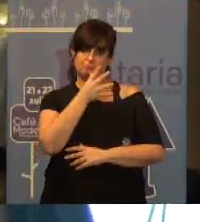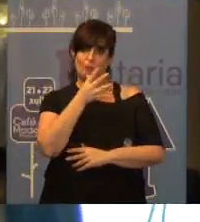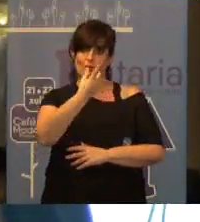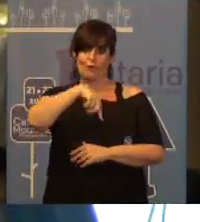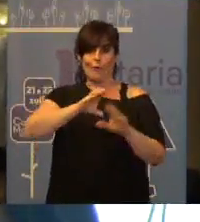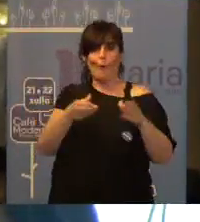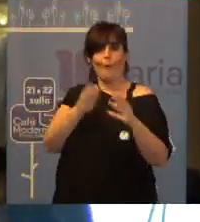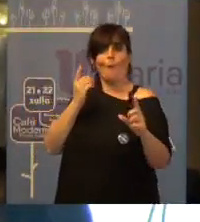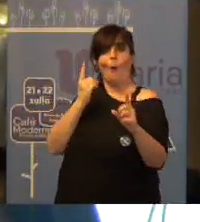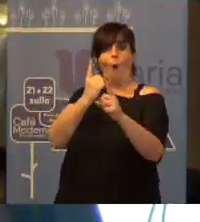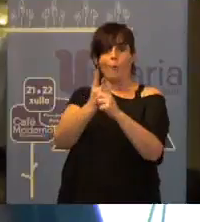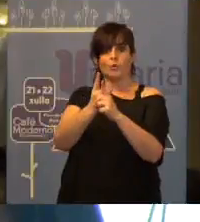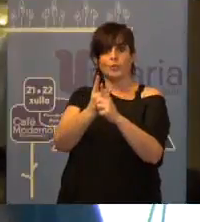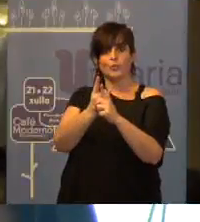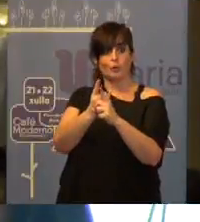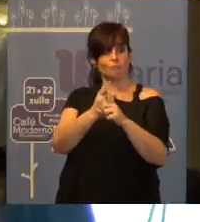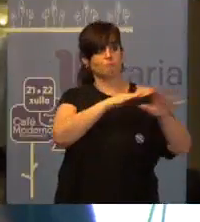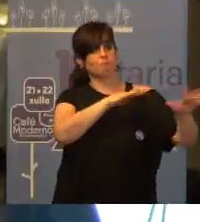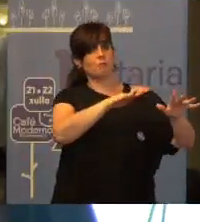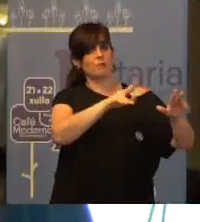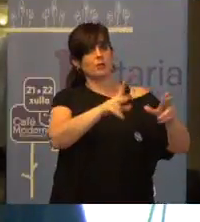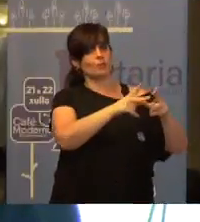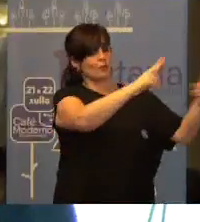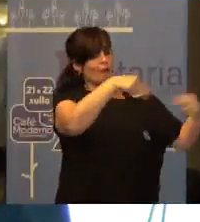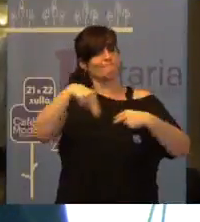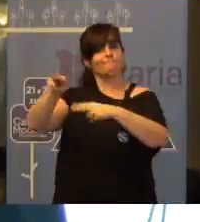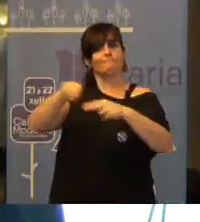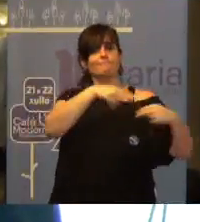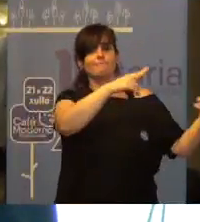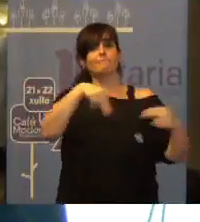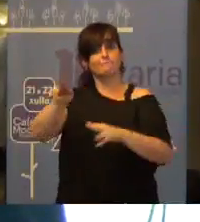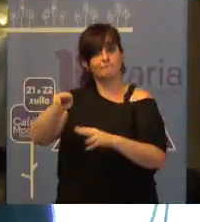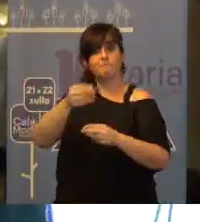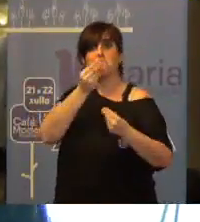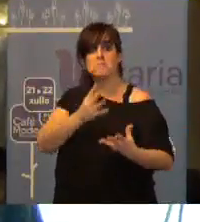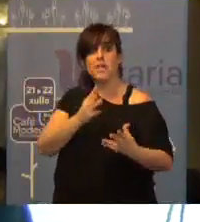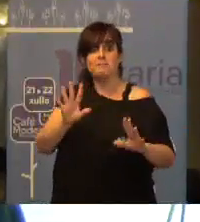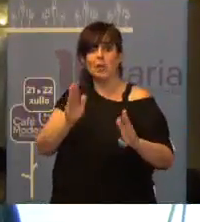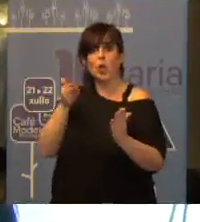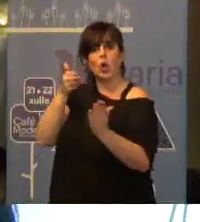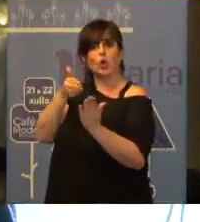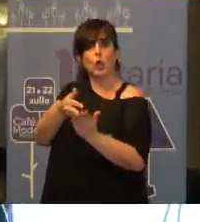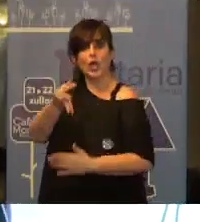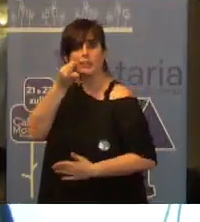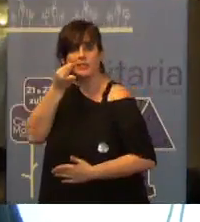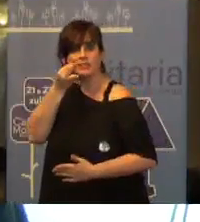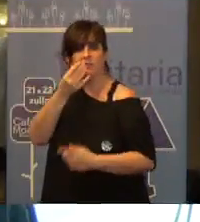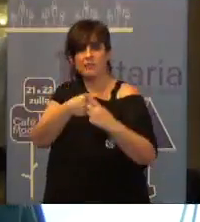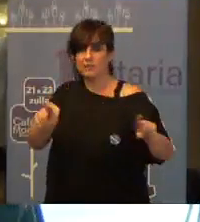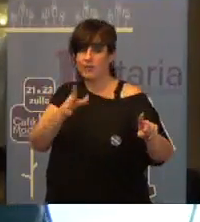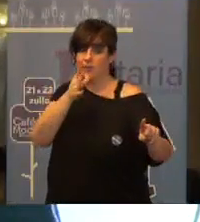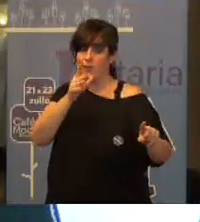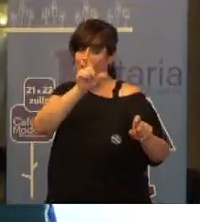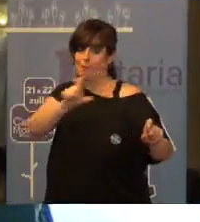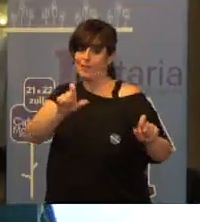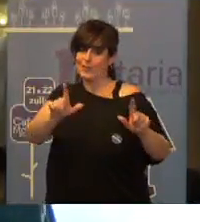que é todo o que digan os movementos sociais, decimos ya amén, pero cando chegamos ali, non, porque os que estamos nas institucións somos máis listos